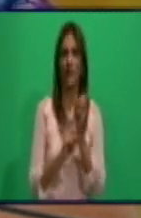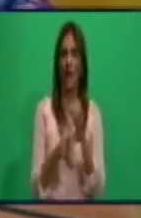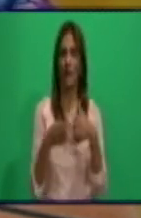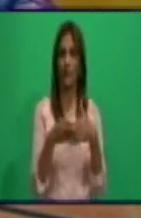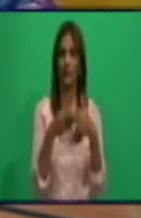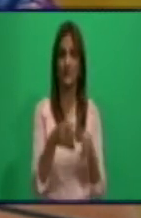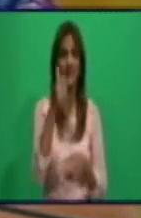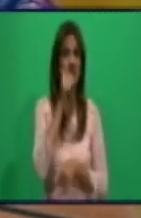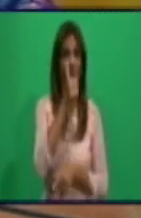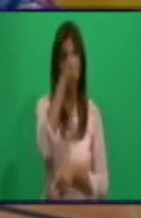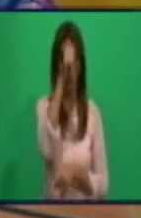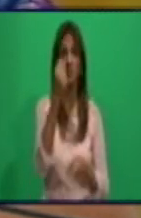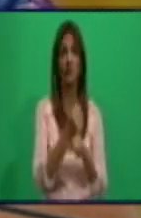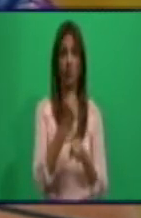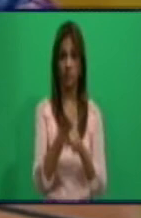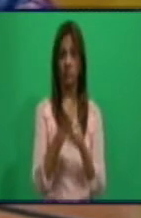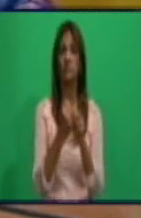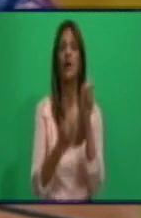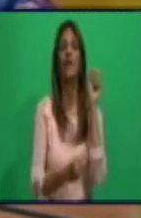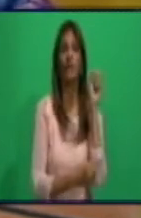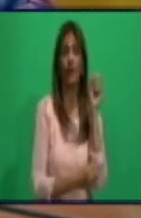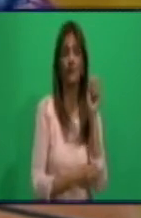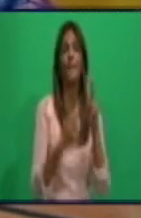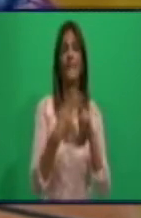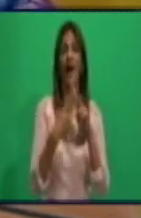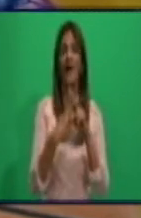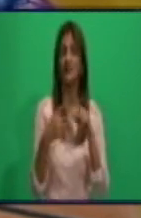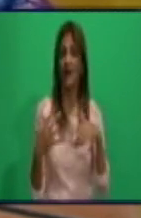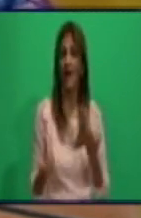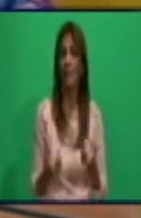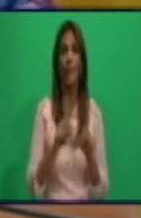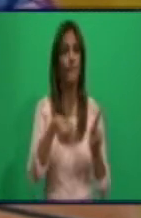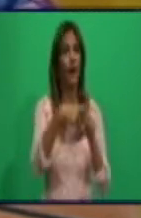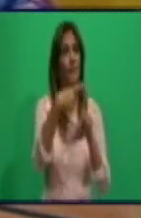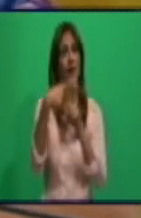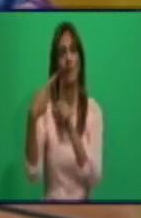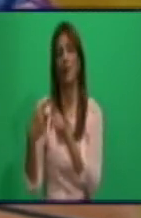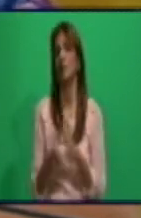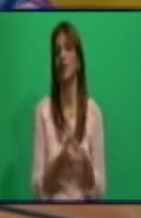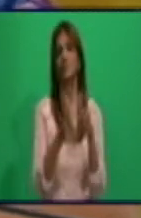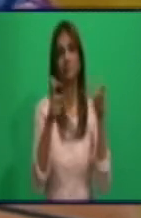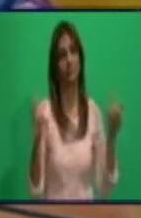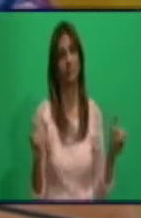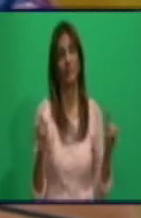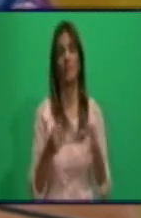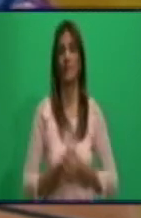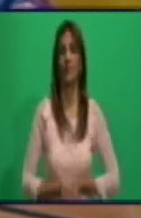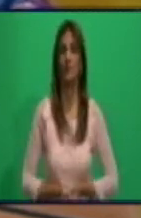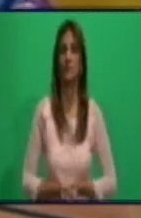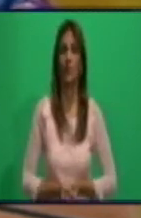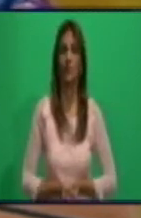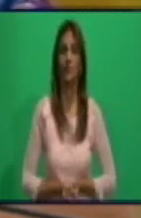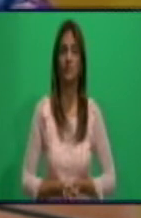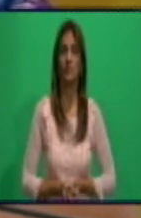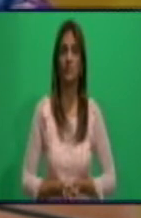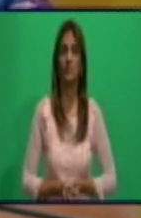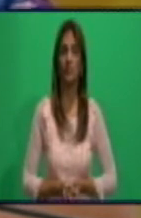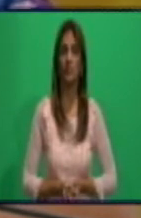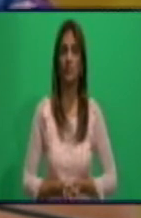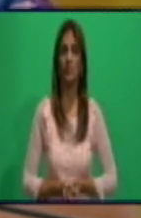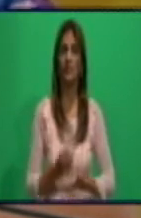a partir de que vayamos a retrocedido ya se había comunicado la semana pasada la fase de transmisión